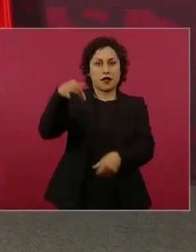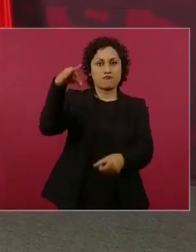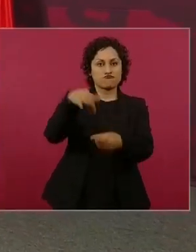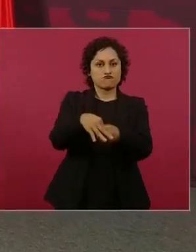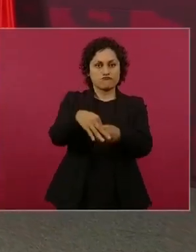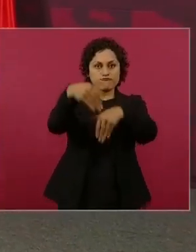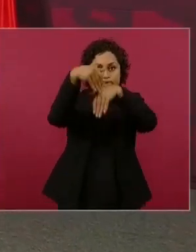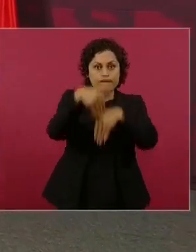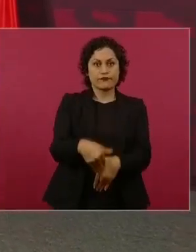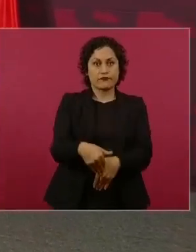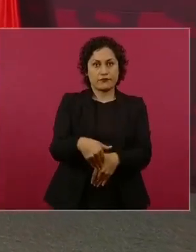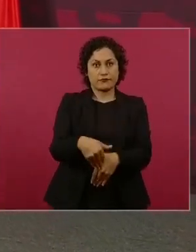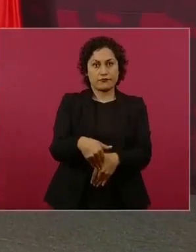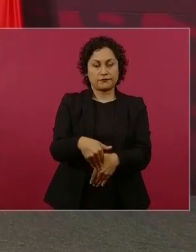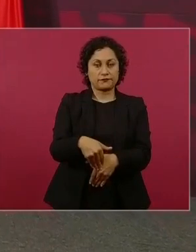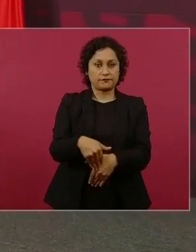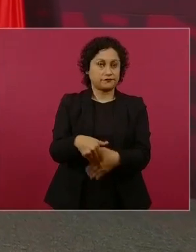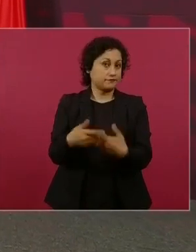en Perú,